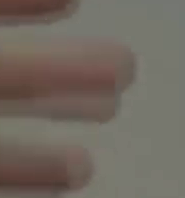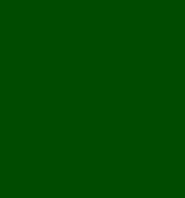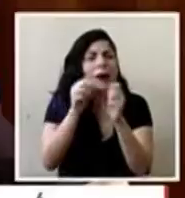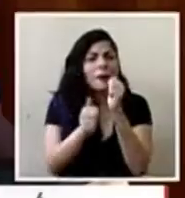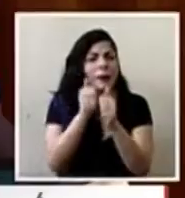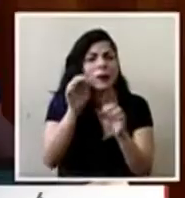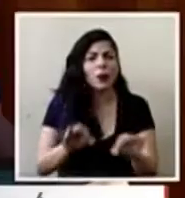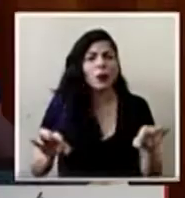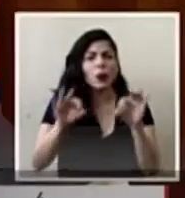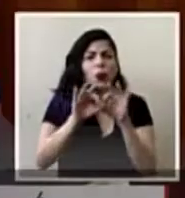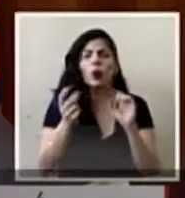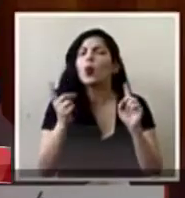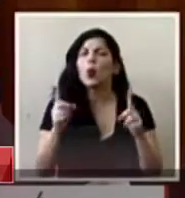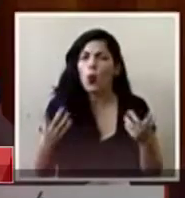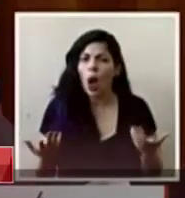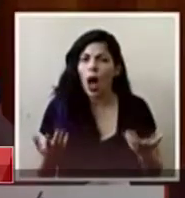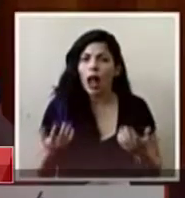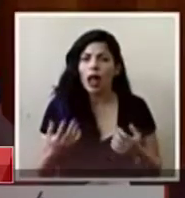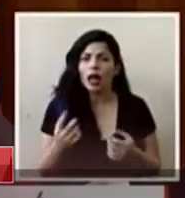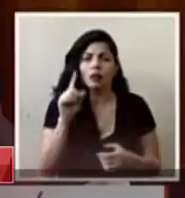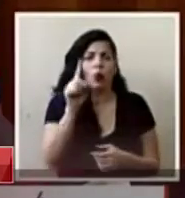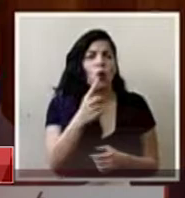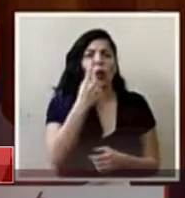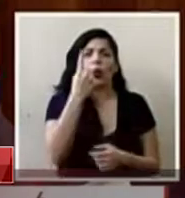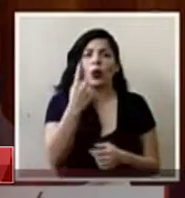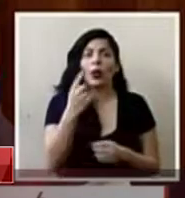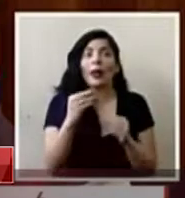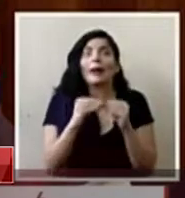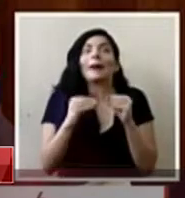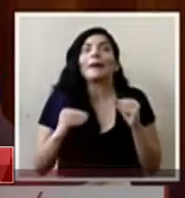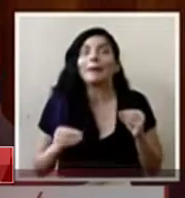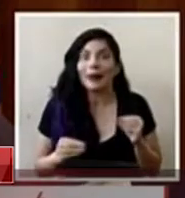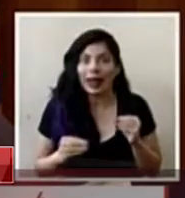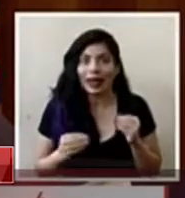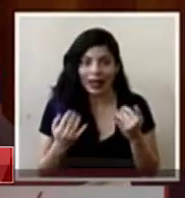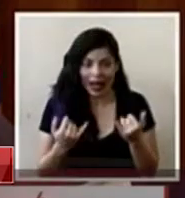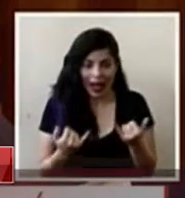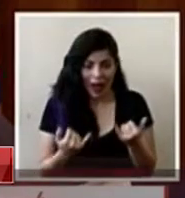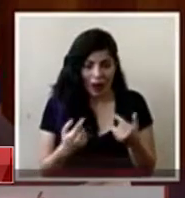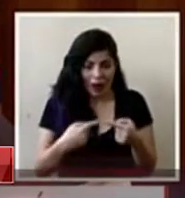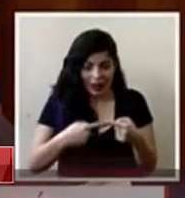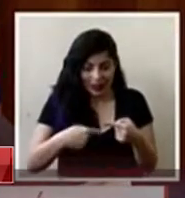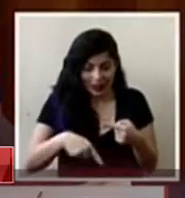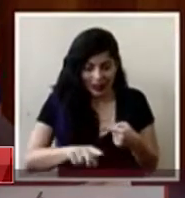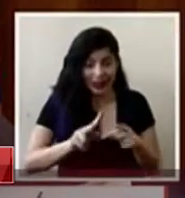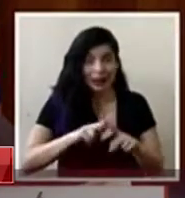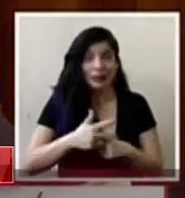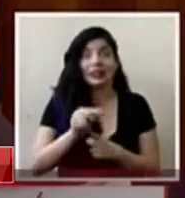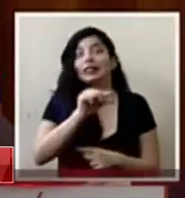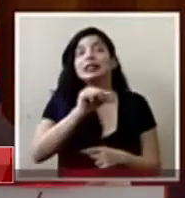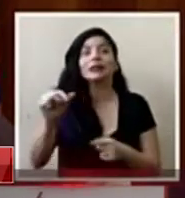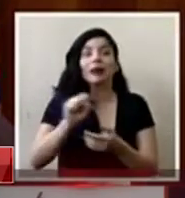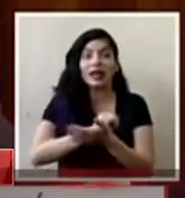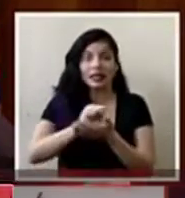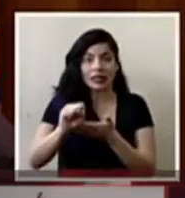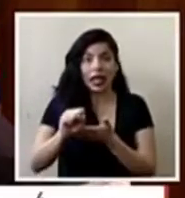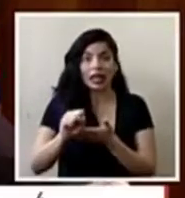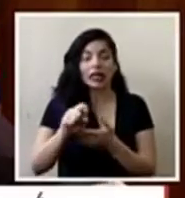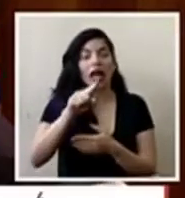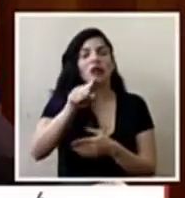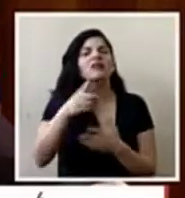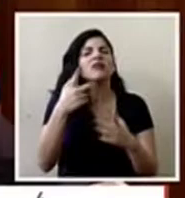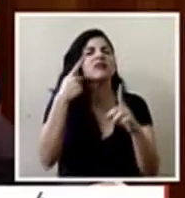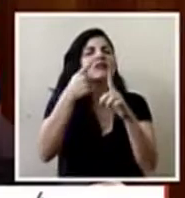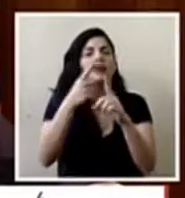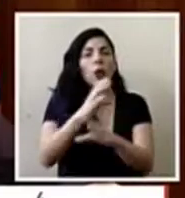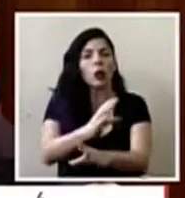esencial no puede ser otro, y menos todavía a las puertas de entrar en Semana Santa, que quédese